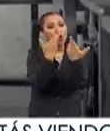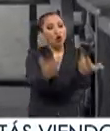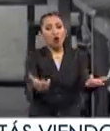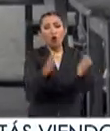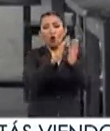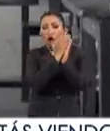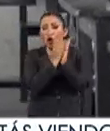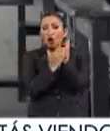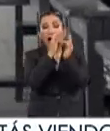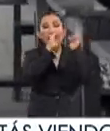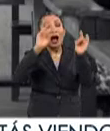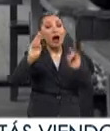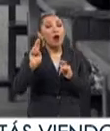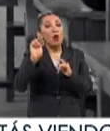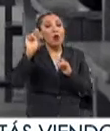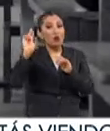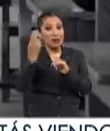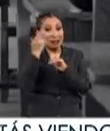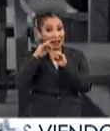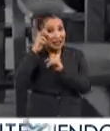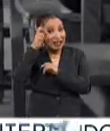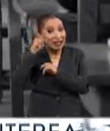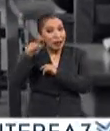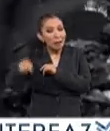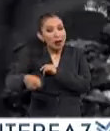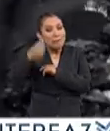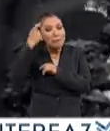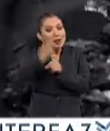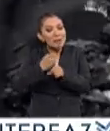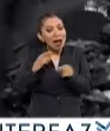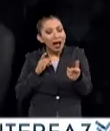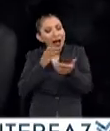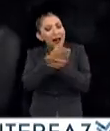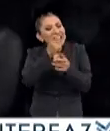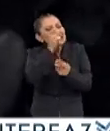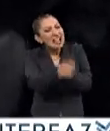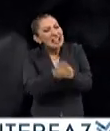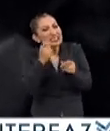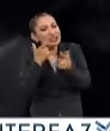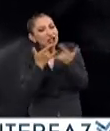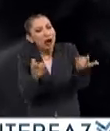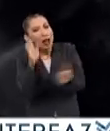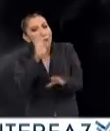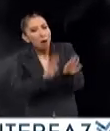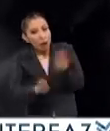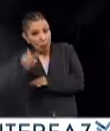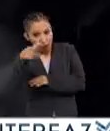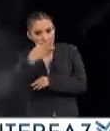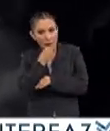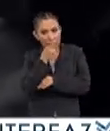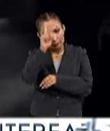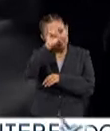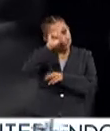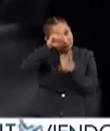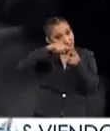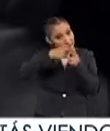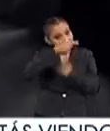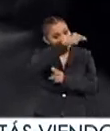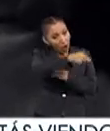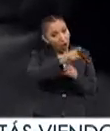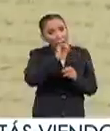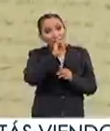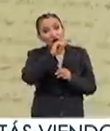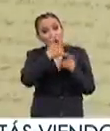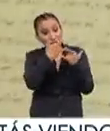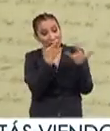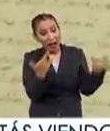colección completa a la Universidad Hidalguense. Para un primer acercamiento a la historia de Bolivia, el diplomático recomendó iniciar con la antología